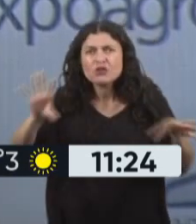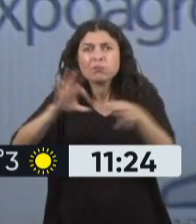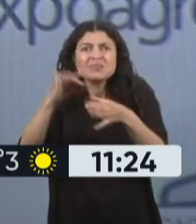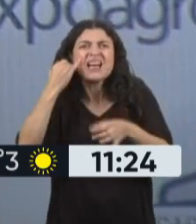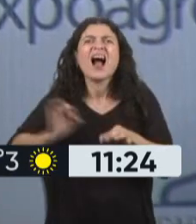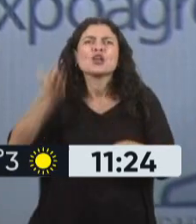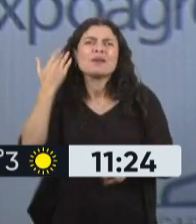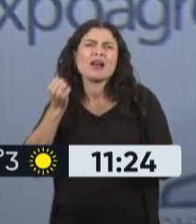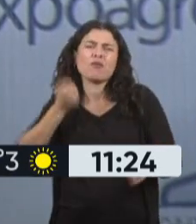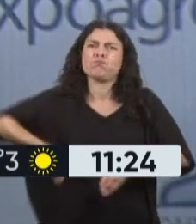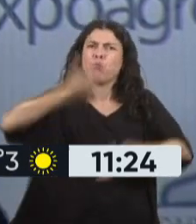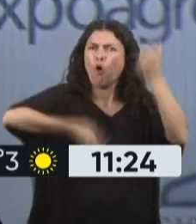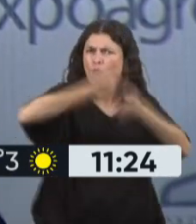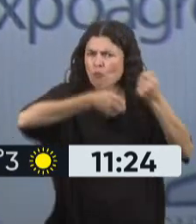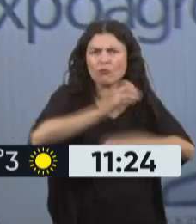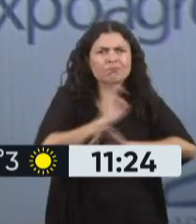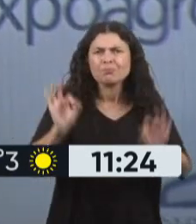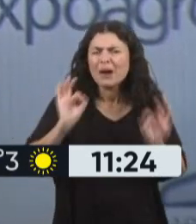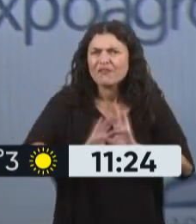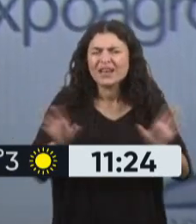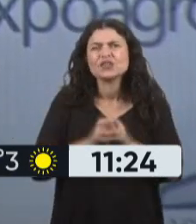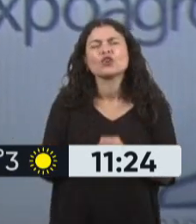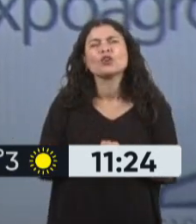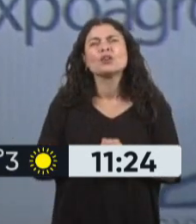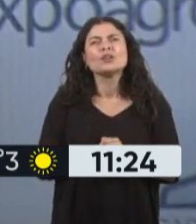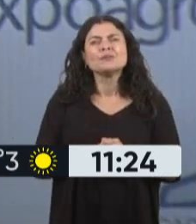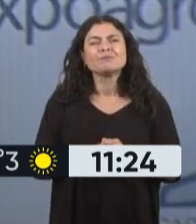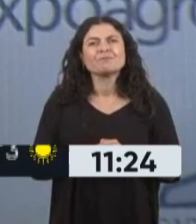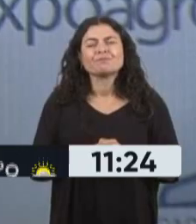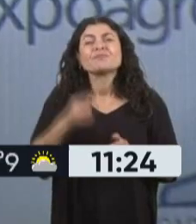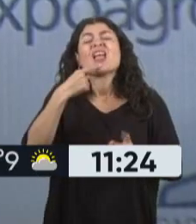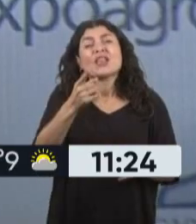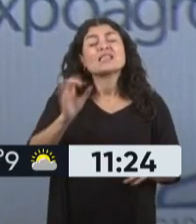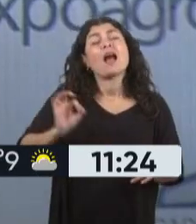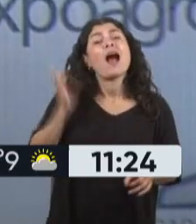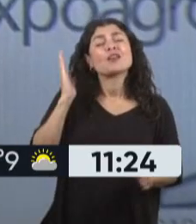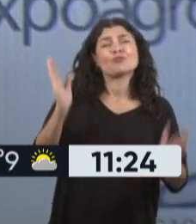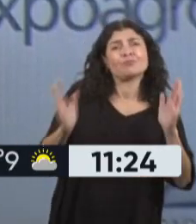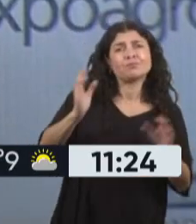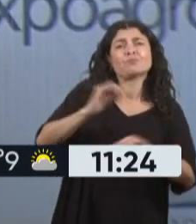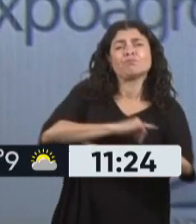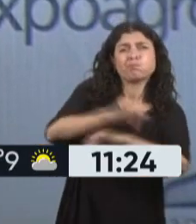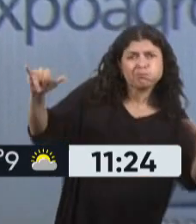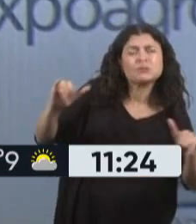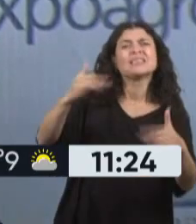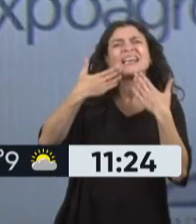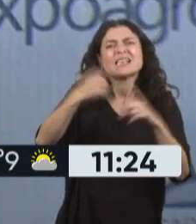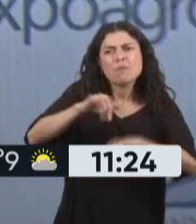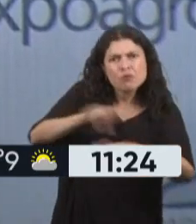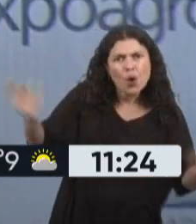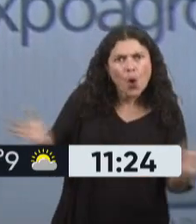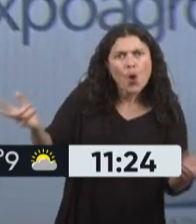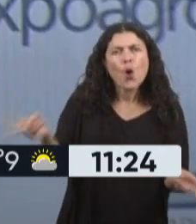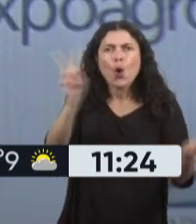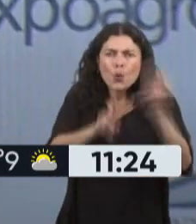Ni es por casualidad que la superficie sembrada en la campaña 24-25 haya crecido casi un 20%, superando